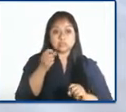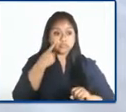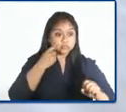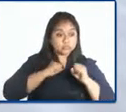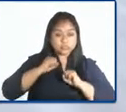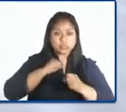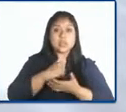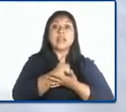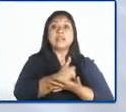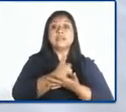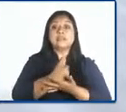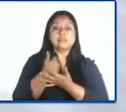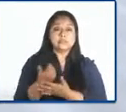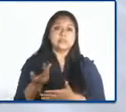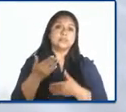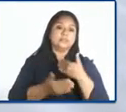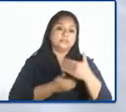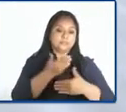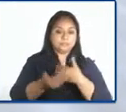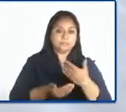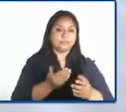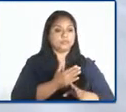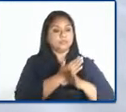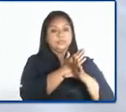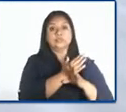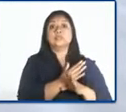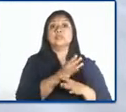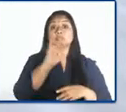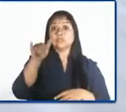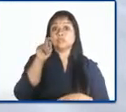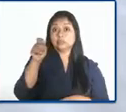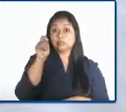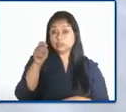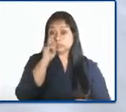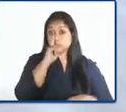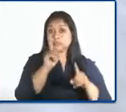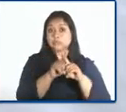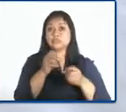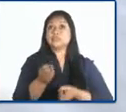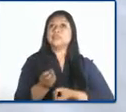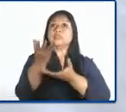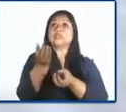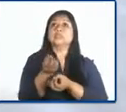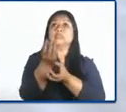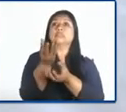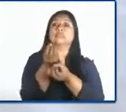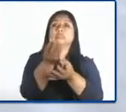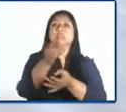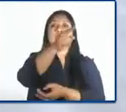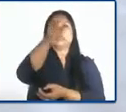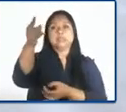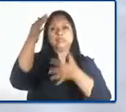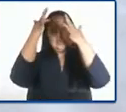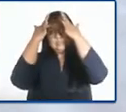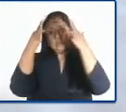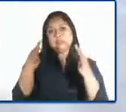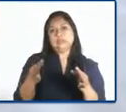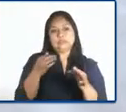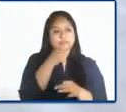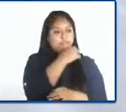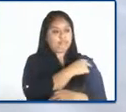coadyuvar dentro del proceso de protección a los jueces y poder darles elementos para determinar y resolver la situación de cada